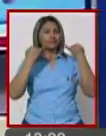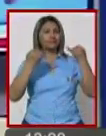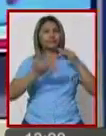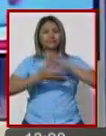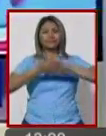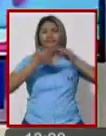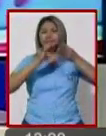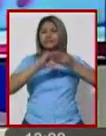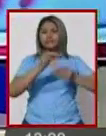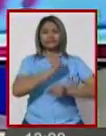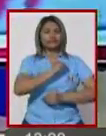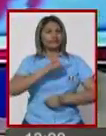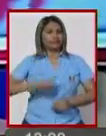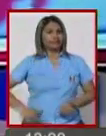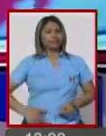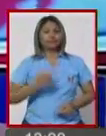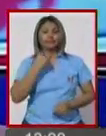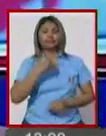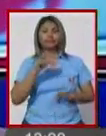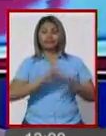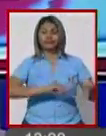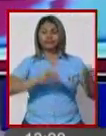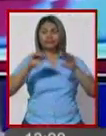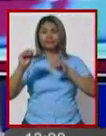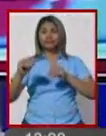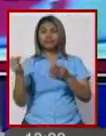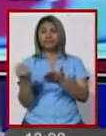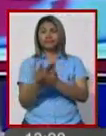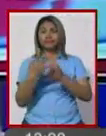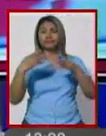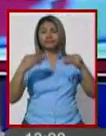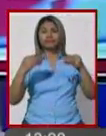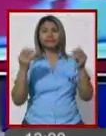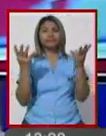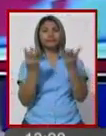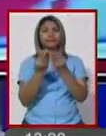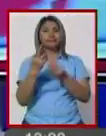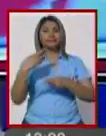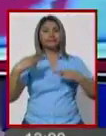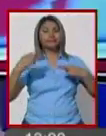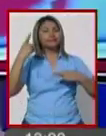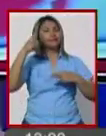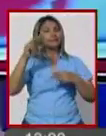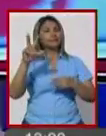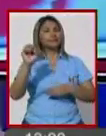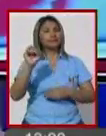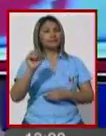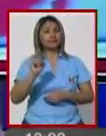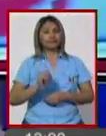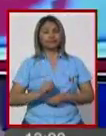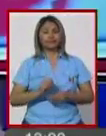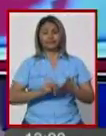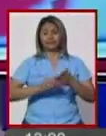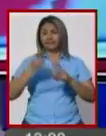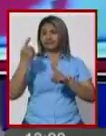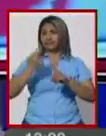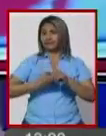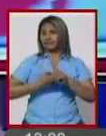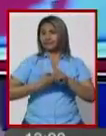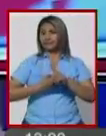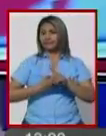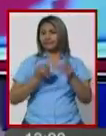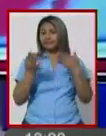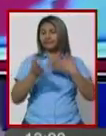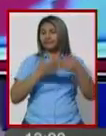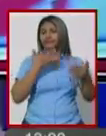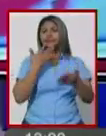Le contamos que la alcaldía ratificó el traslado del nuevo mercado minorista La Ramada para el 30 de este mes y minimizó